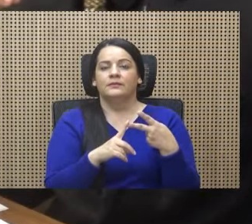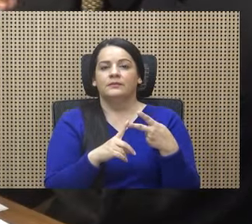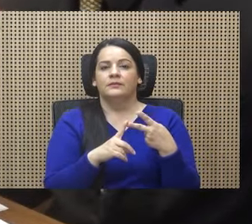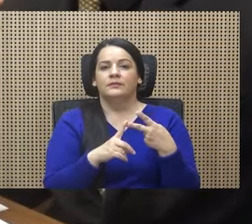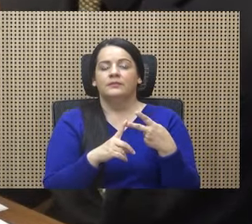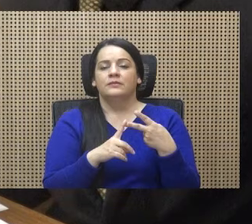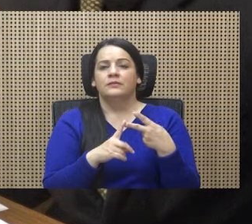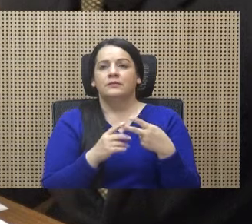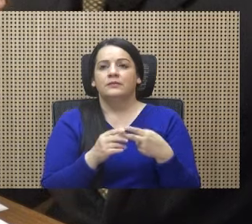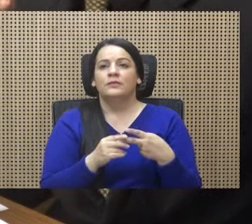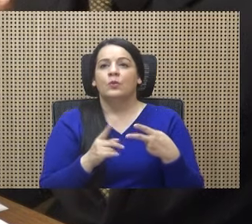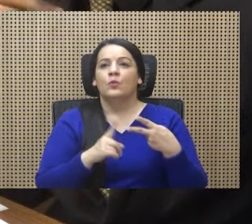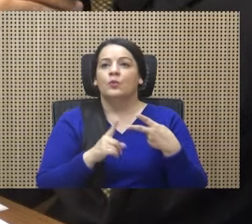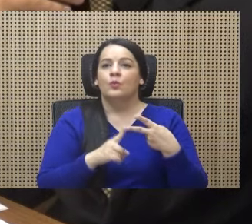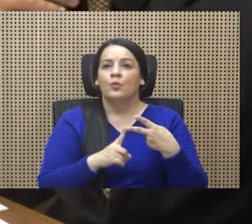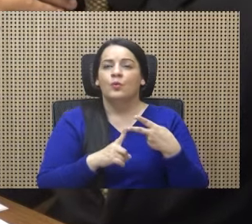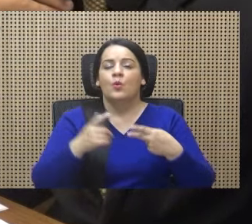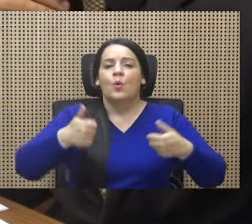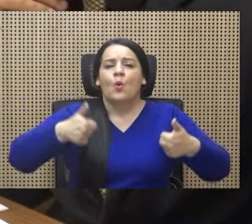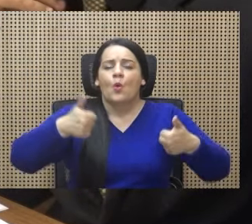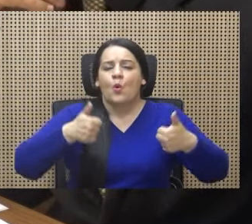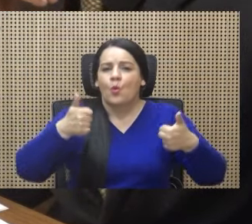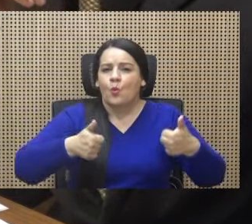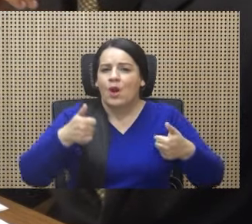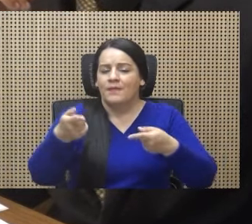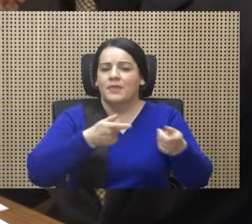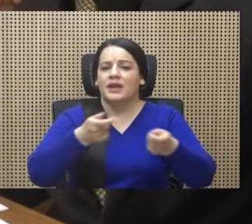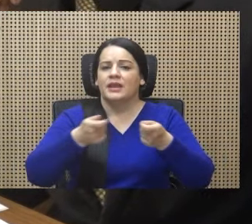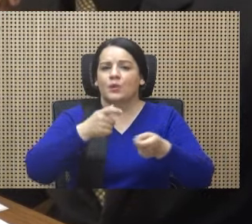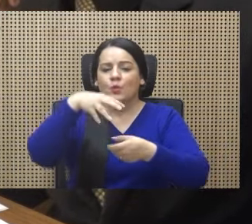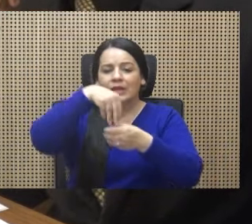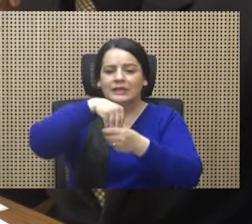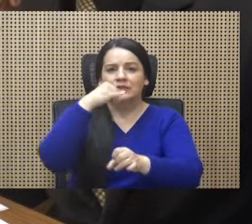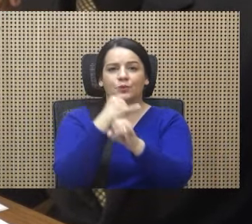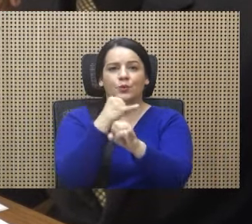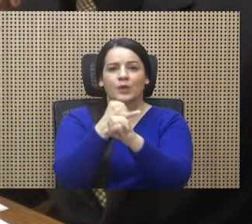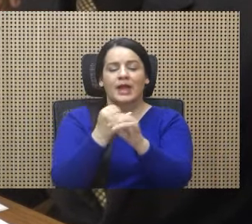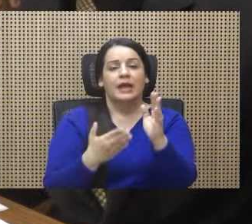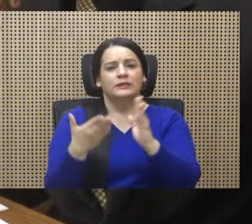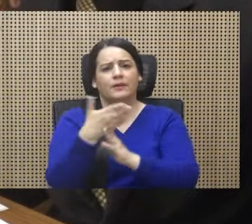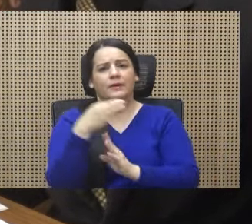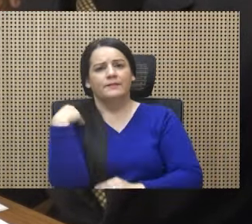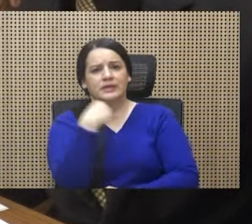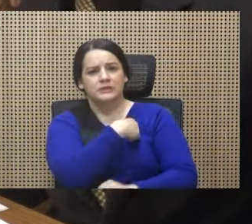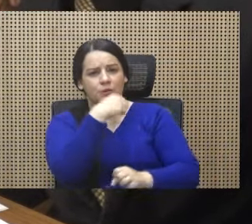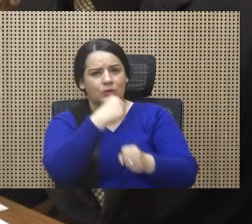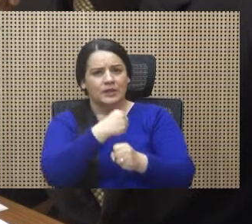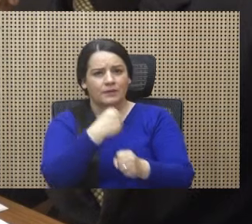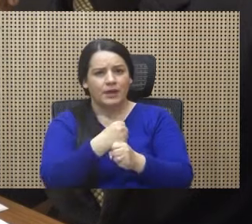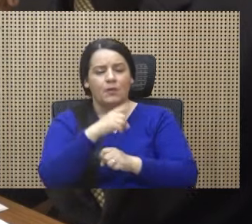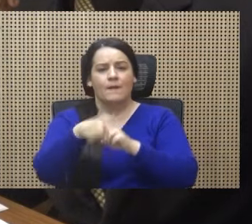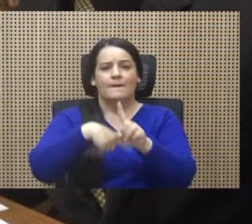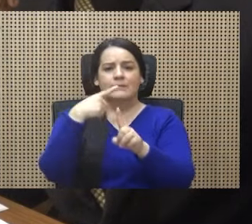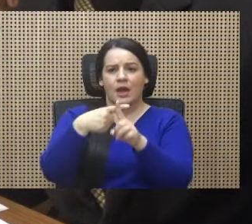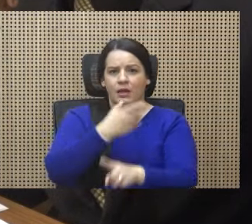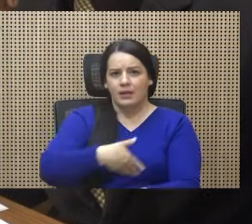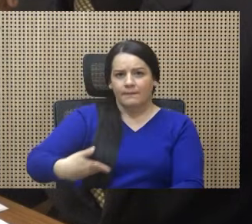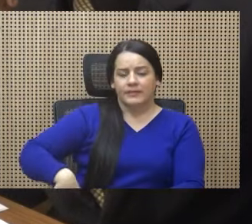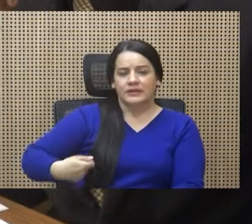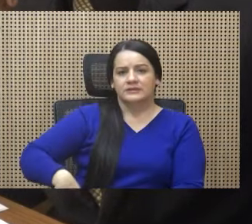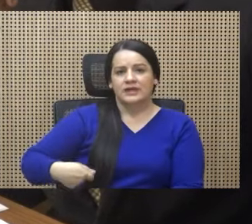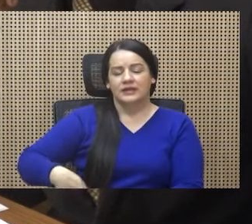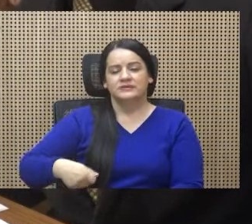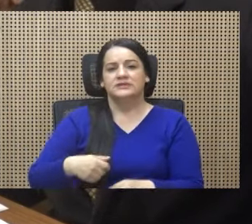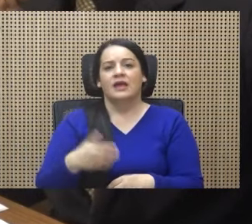este Cuál fue el manejo interinstitucional a través del Ministerio de trabajo y de la presidencia